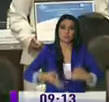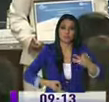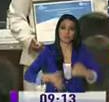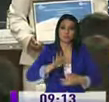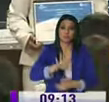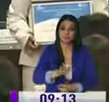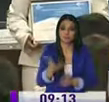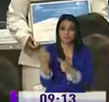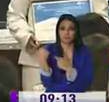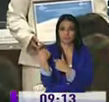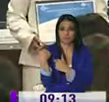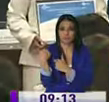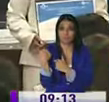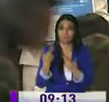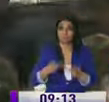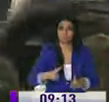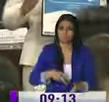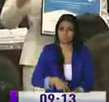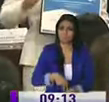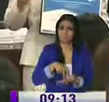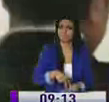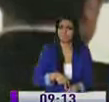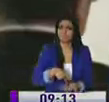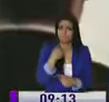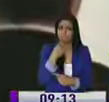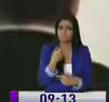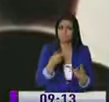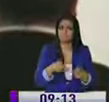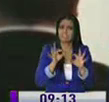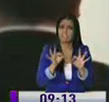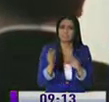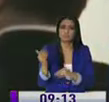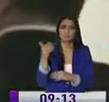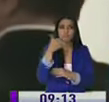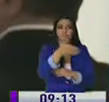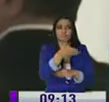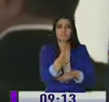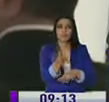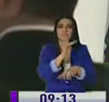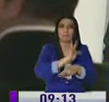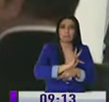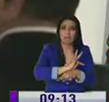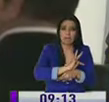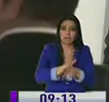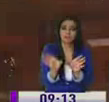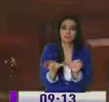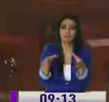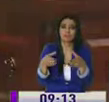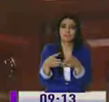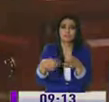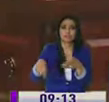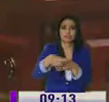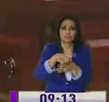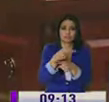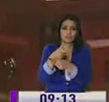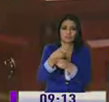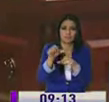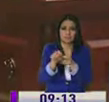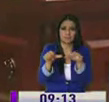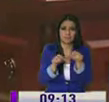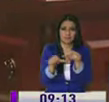más tarde ratificó su postura y aseguró también que está preparado para acudir a la convocatoria que realizó el consejo de administración legislativa